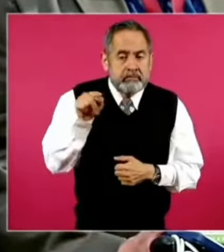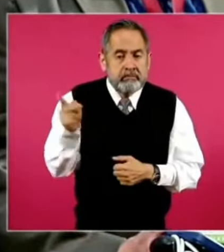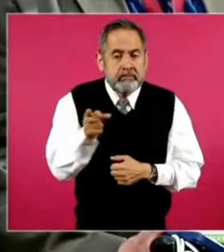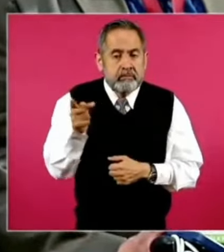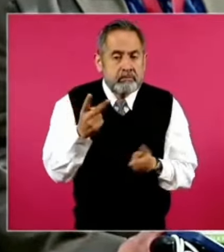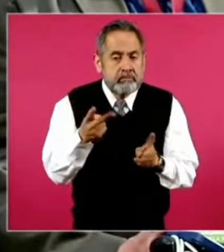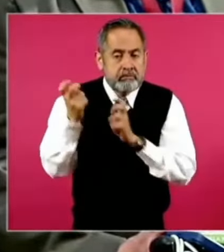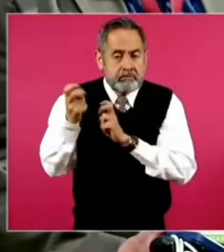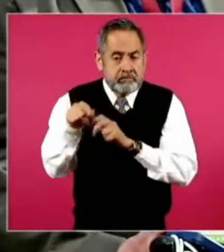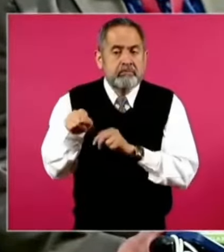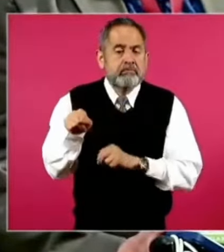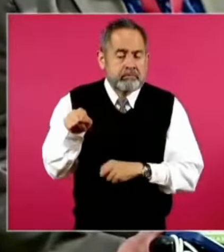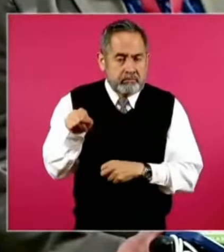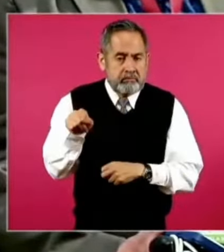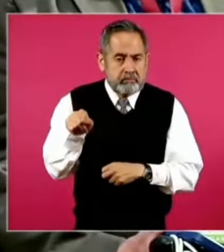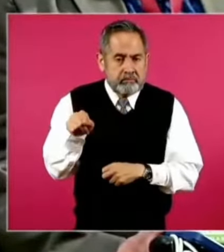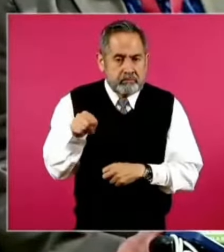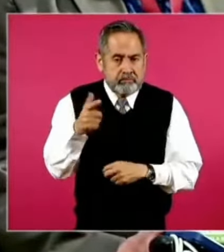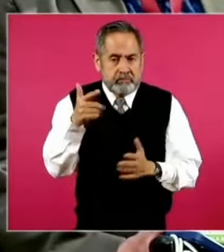robó